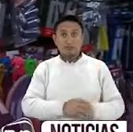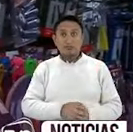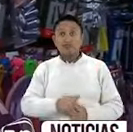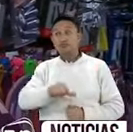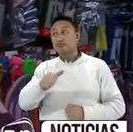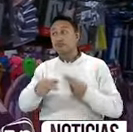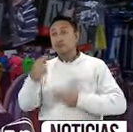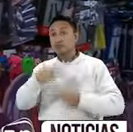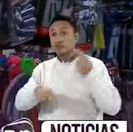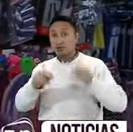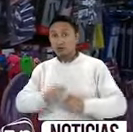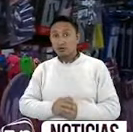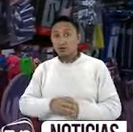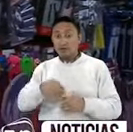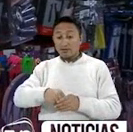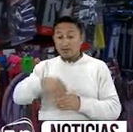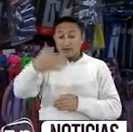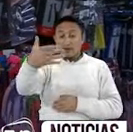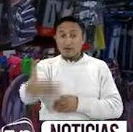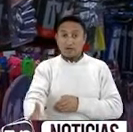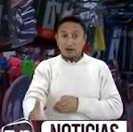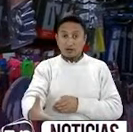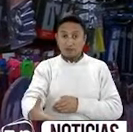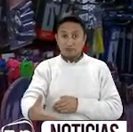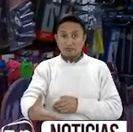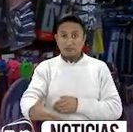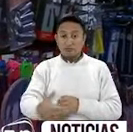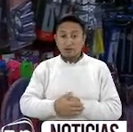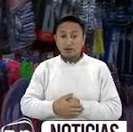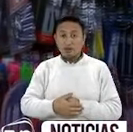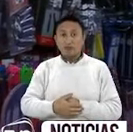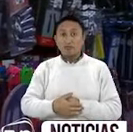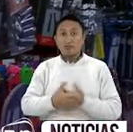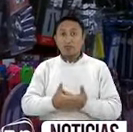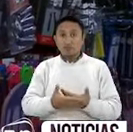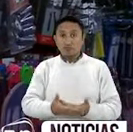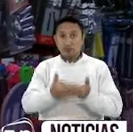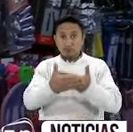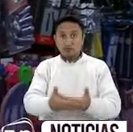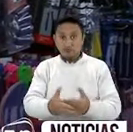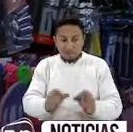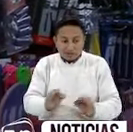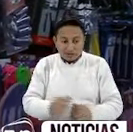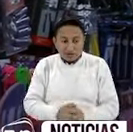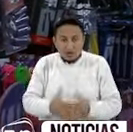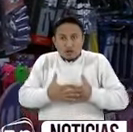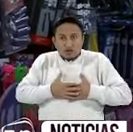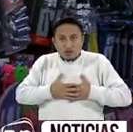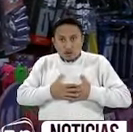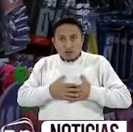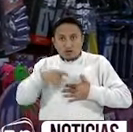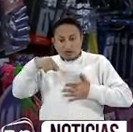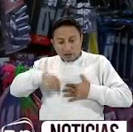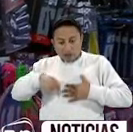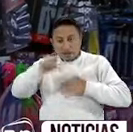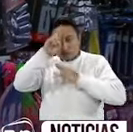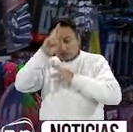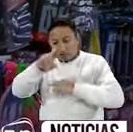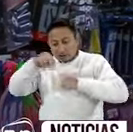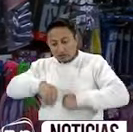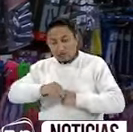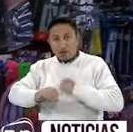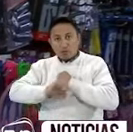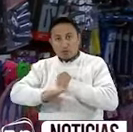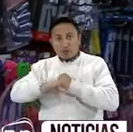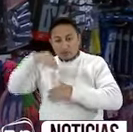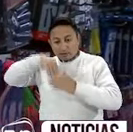locales que ponen todas las publicidades afuera y imponen mercadería afuera, no les dicen nada. ¿Y por qué a nosotros que estamos cumpliendo y que nuestra publicidad